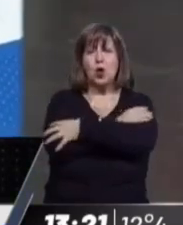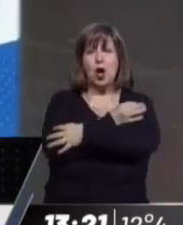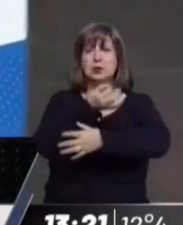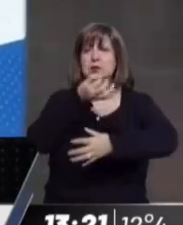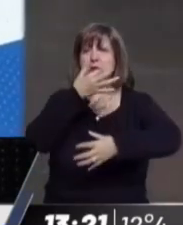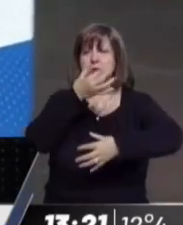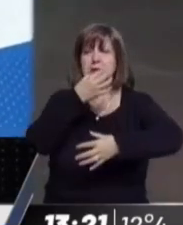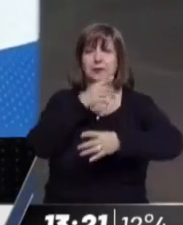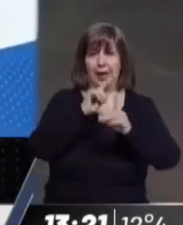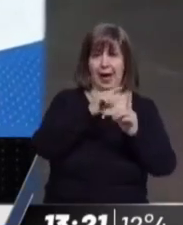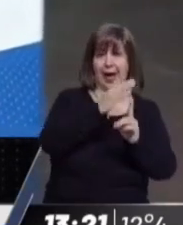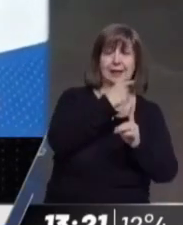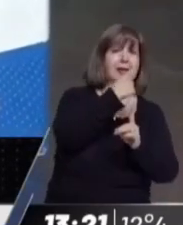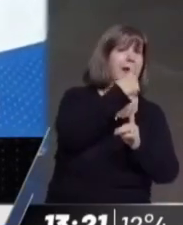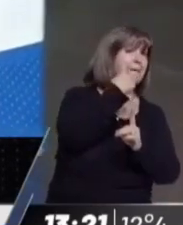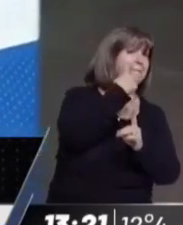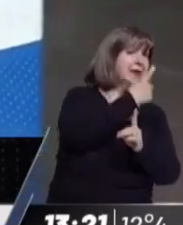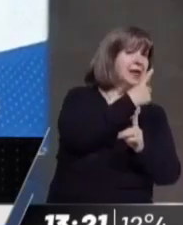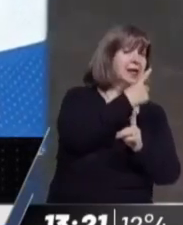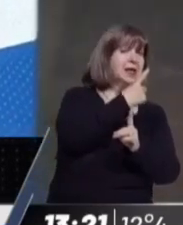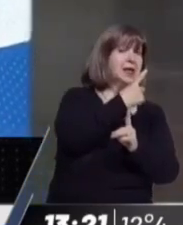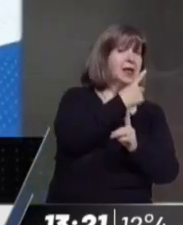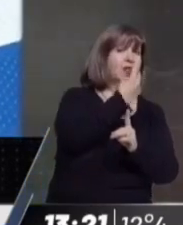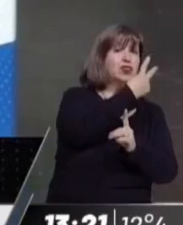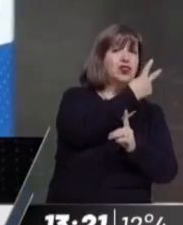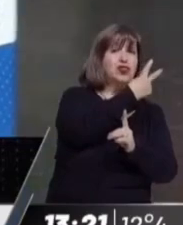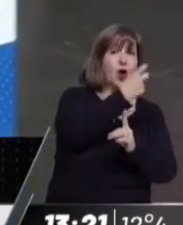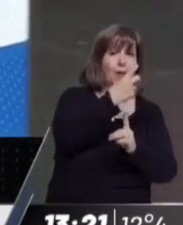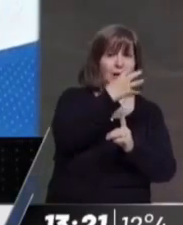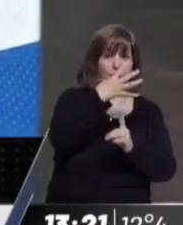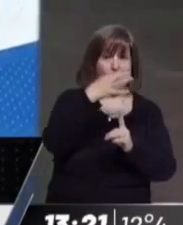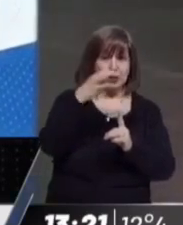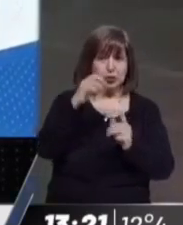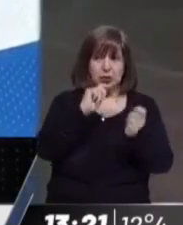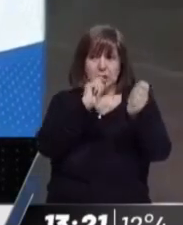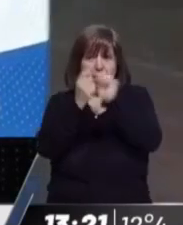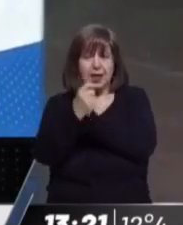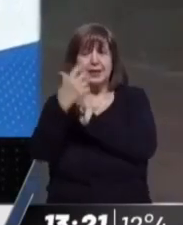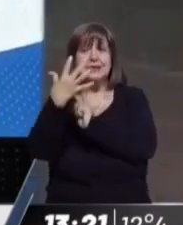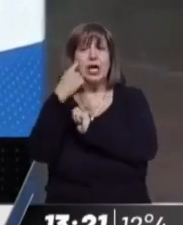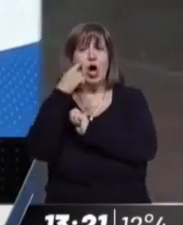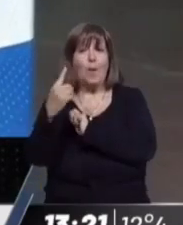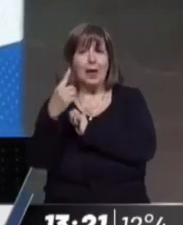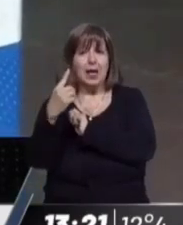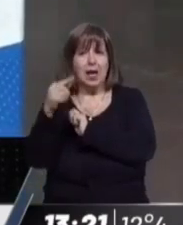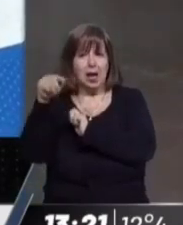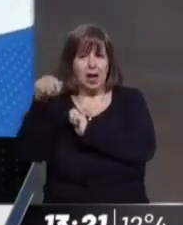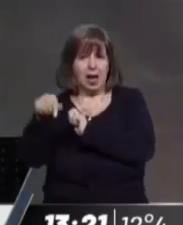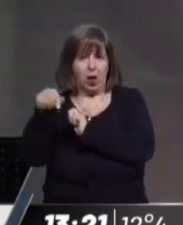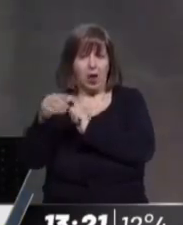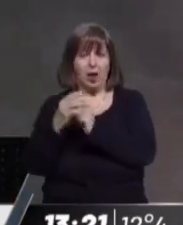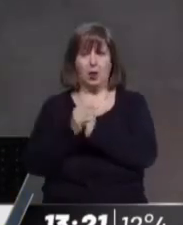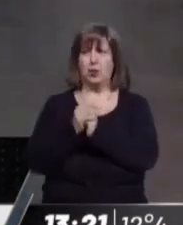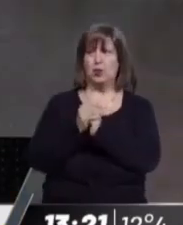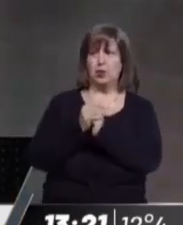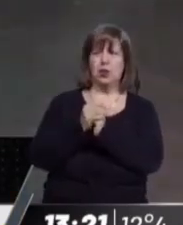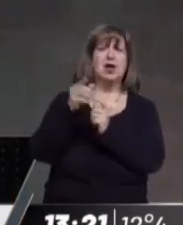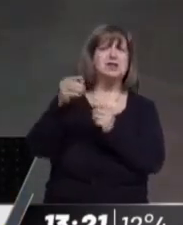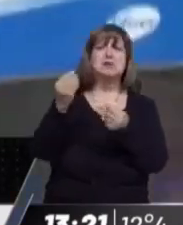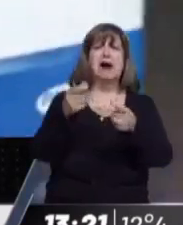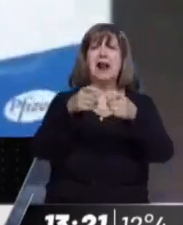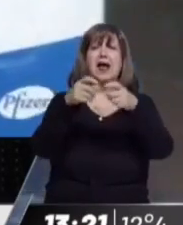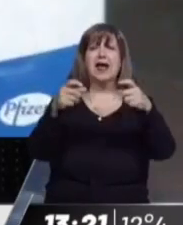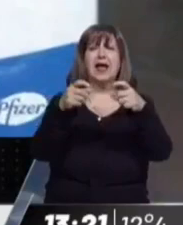los 2400 pesos y ahora está en los 5200 es decir que ha tenido un aumento de un 34 por este puntualmente Para qué